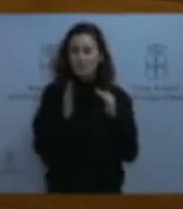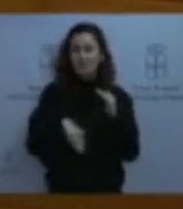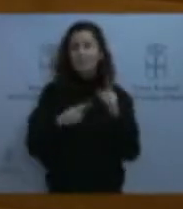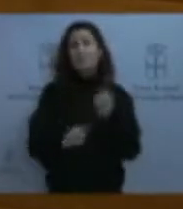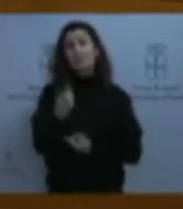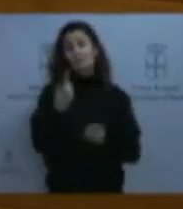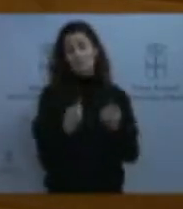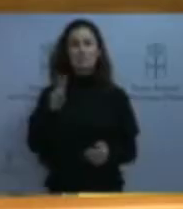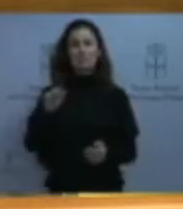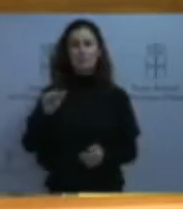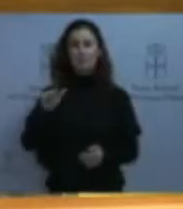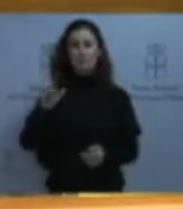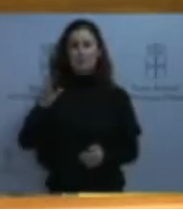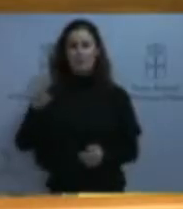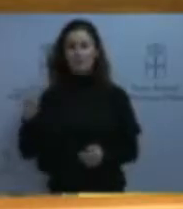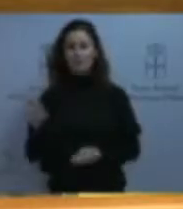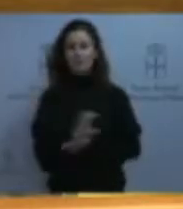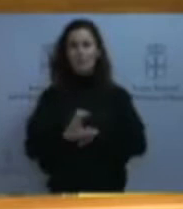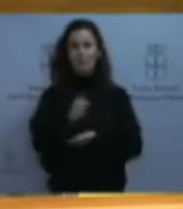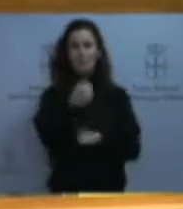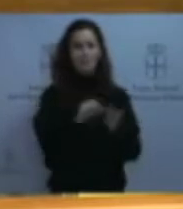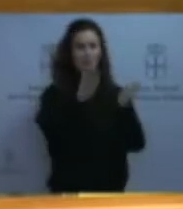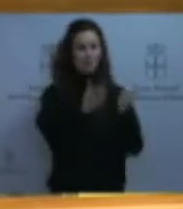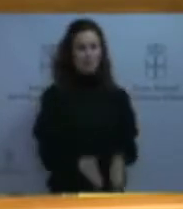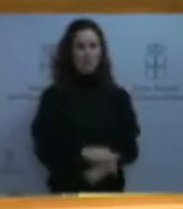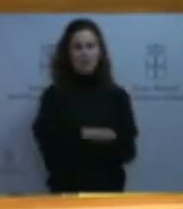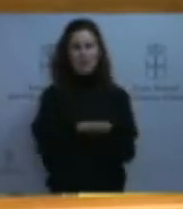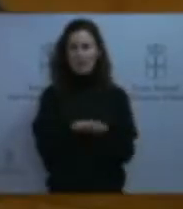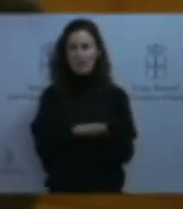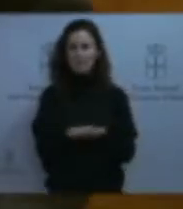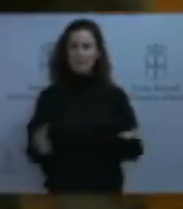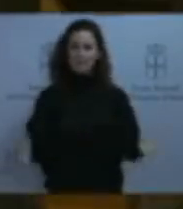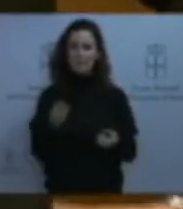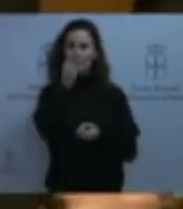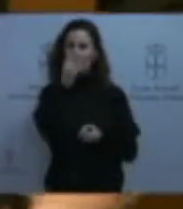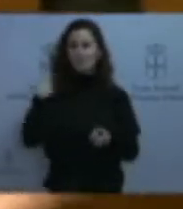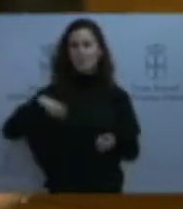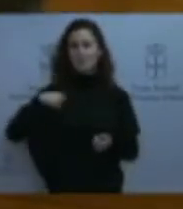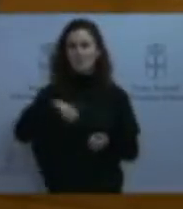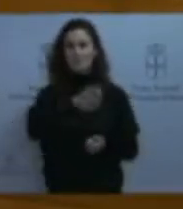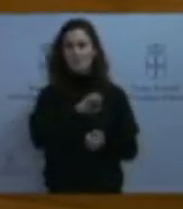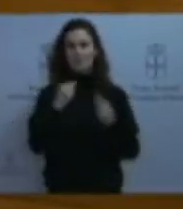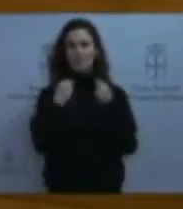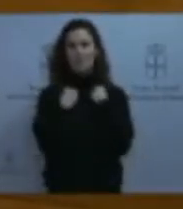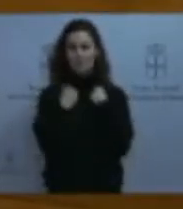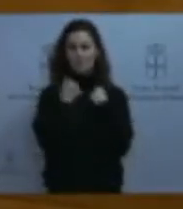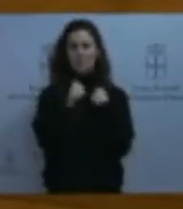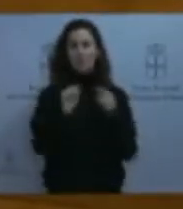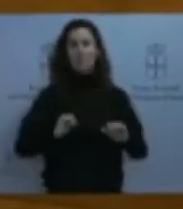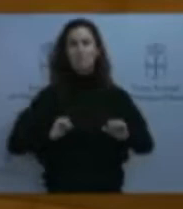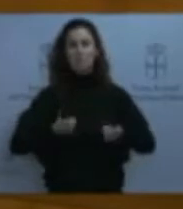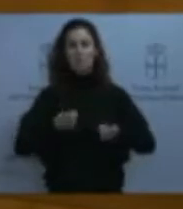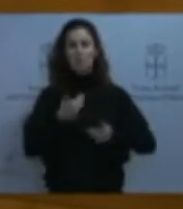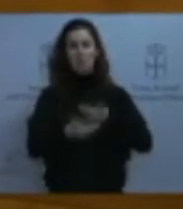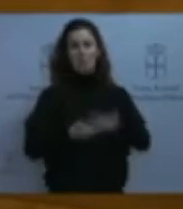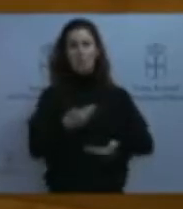propuesta. Gracias, tiene la palabra. Sí, presidente, señoría, voy a seguir con la primera respuesta y después le contestaré